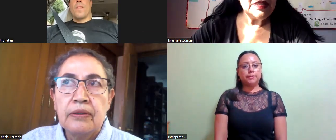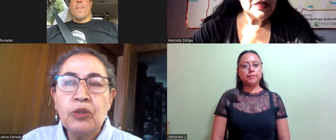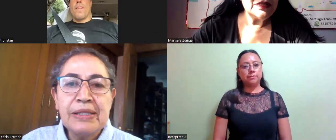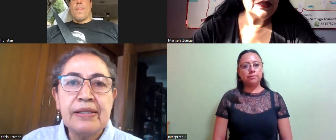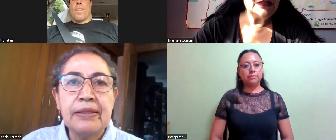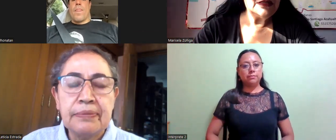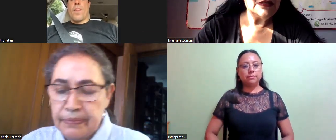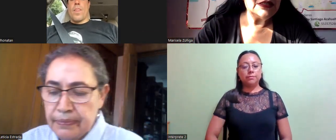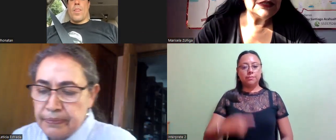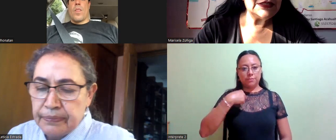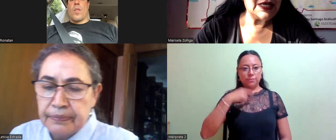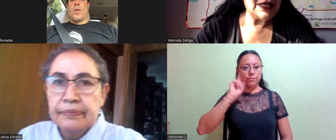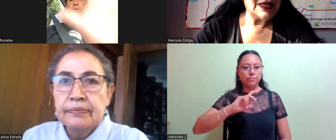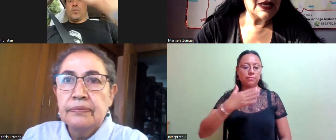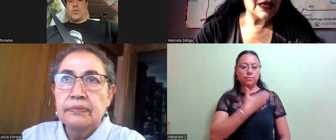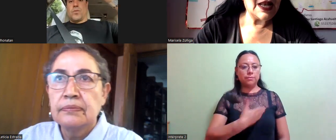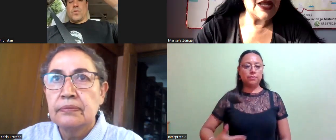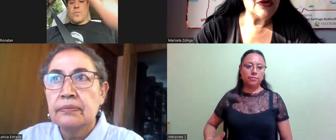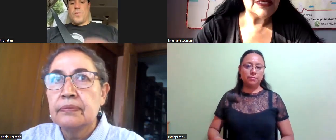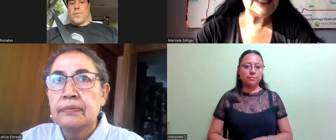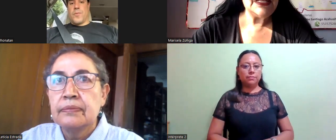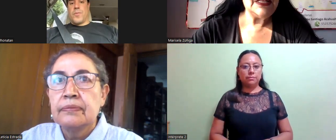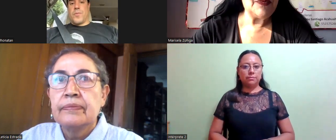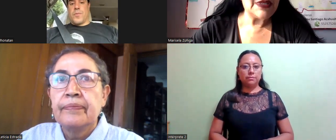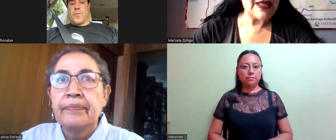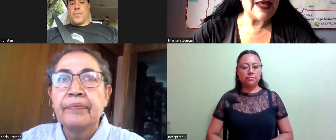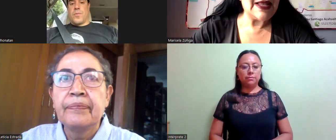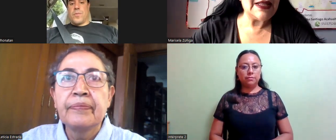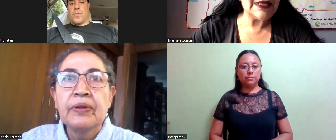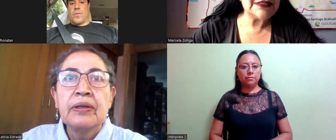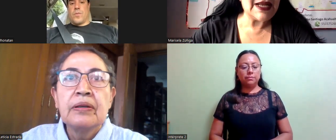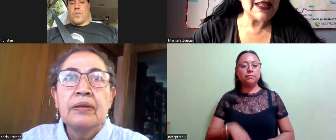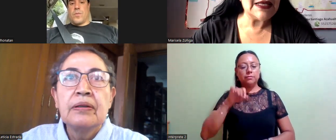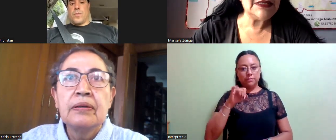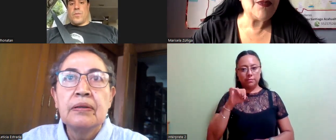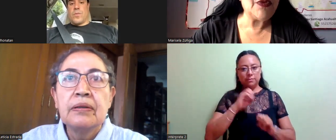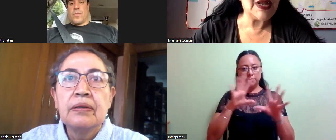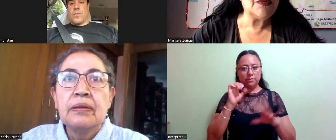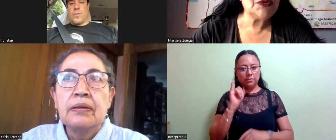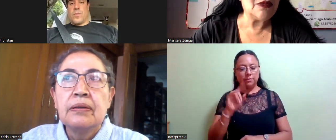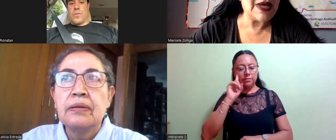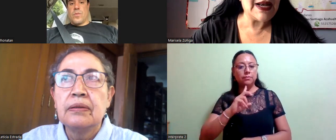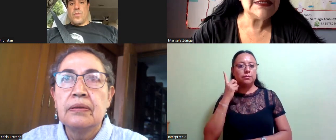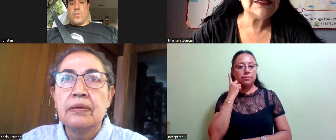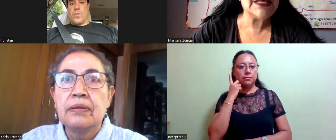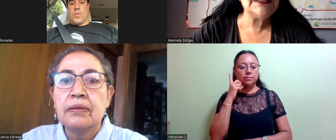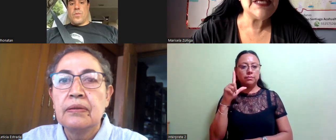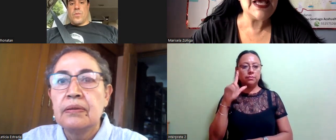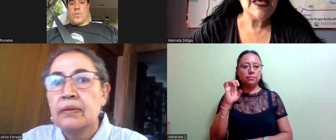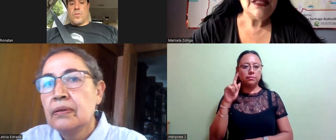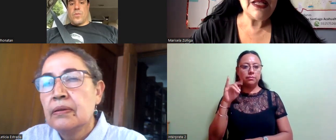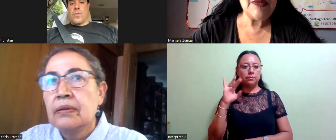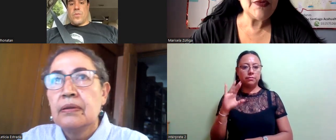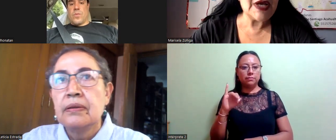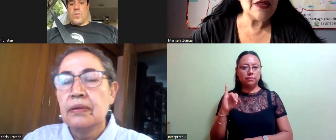Yo, presidenta. Sí, claro que sí. Diputada Leti Estrada, si pudiéramos tomar la